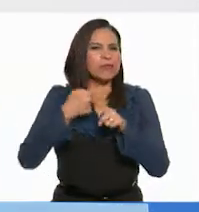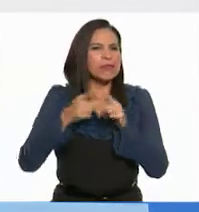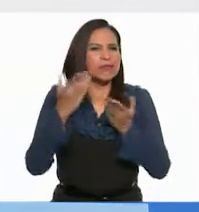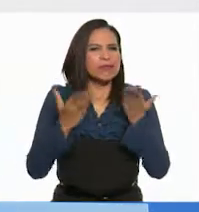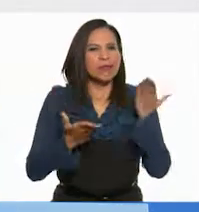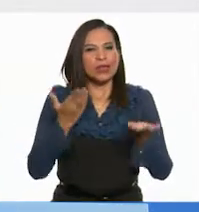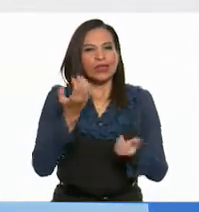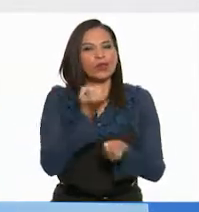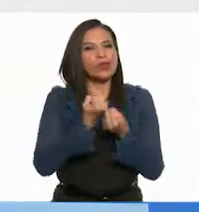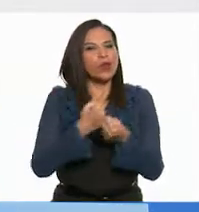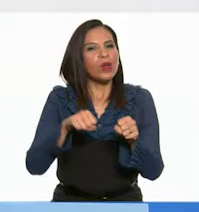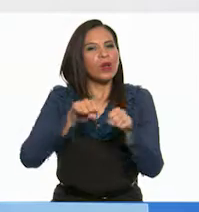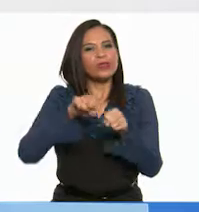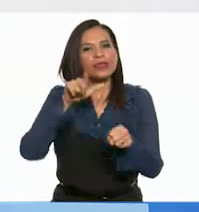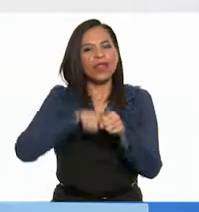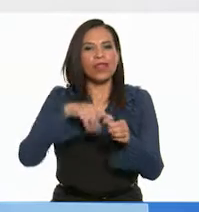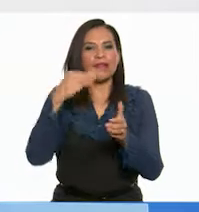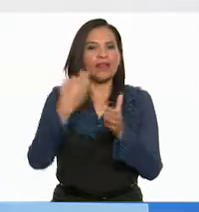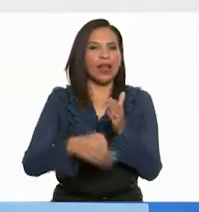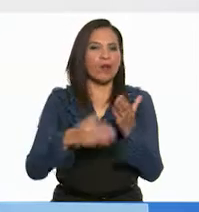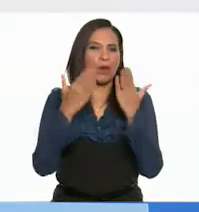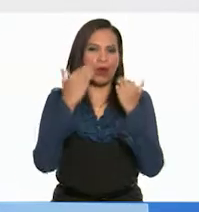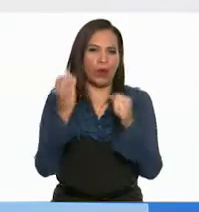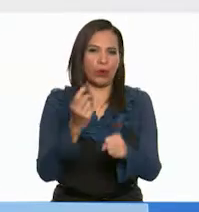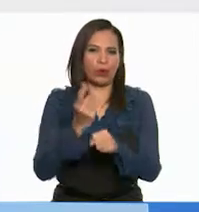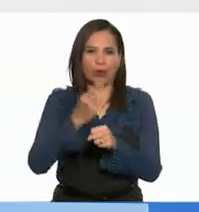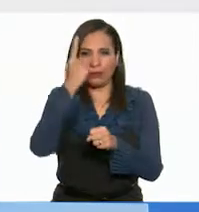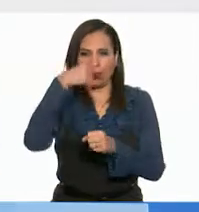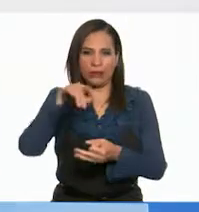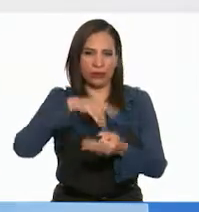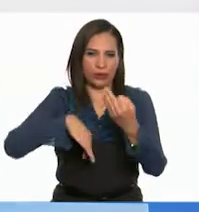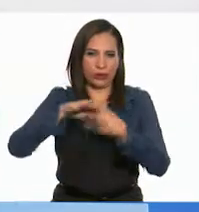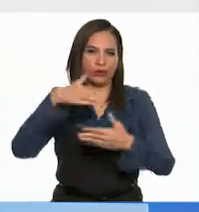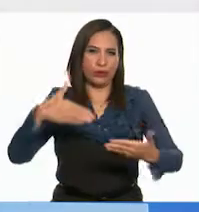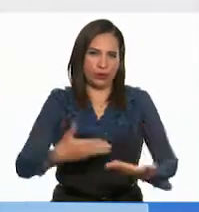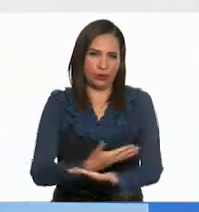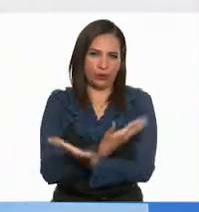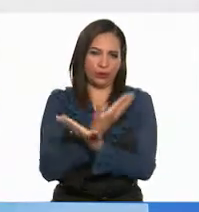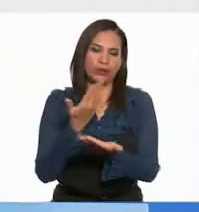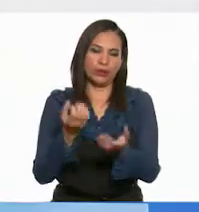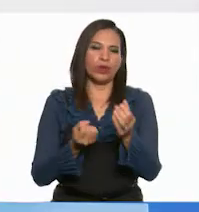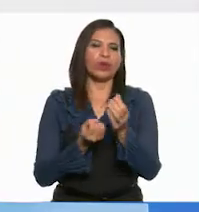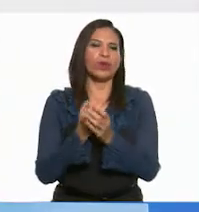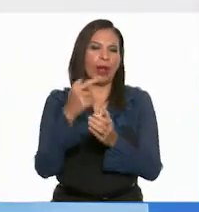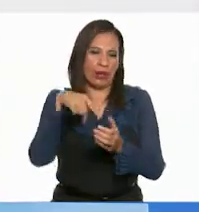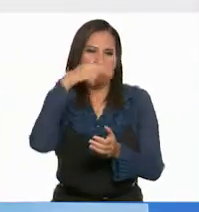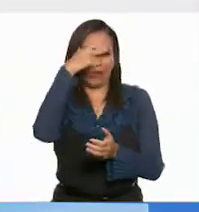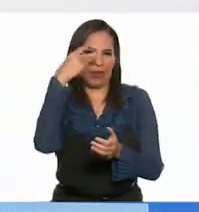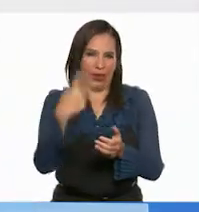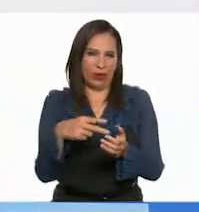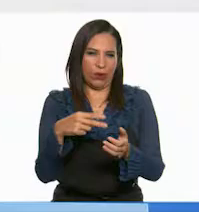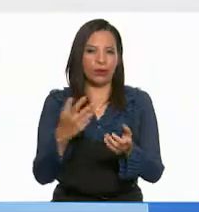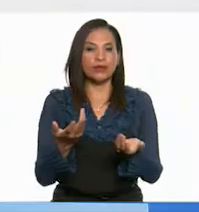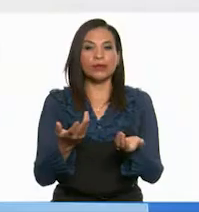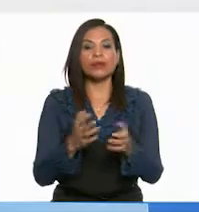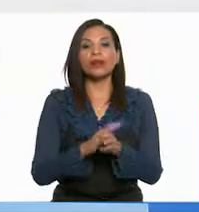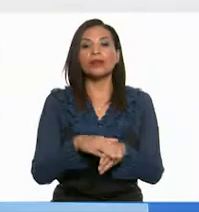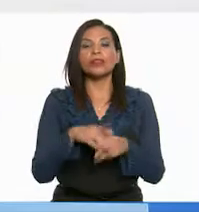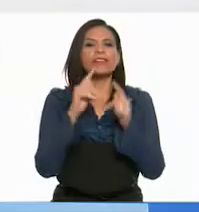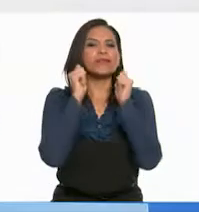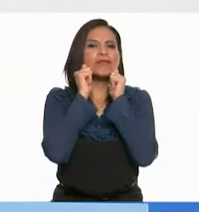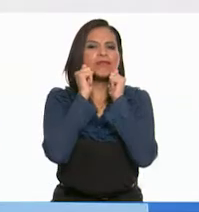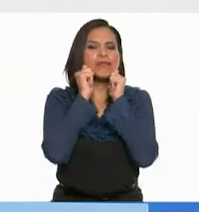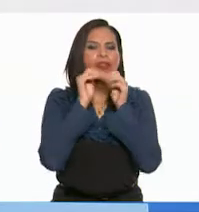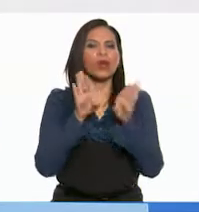diferencias sociales y la falta de oportunidades para los que habíamos nacido en la Nueva España, sin importar